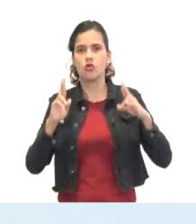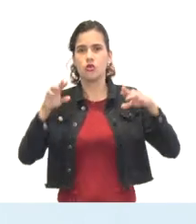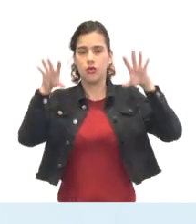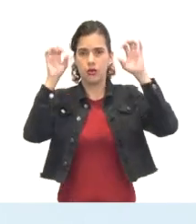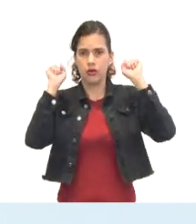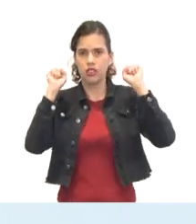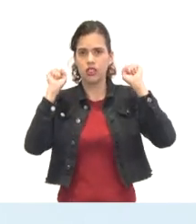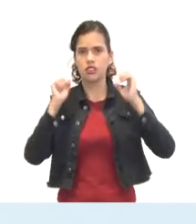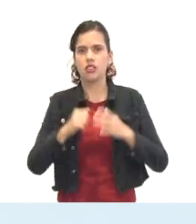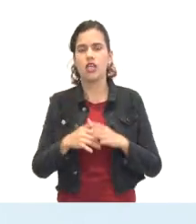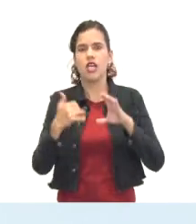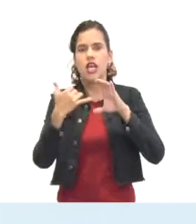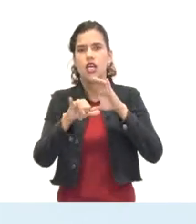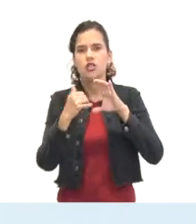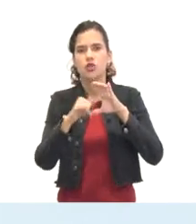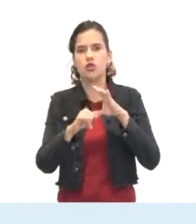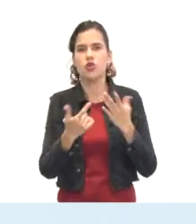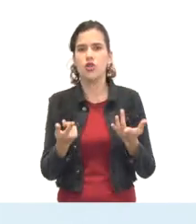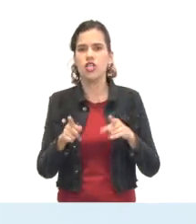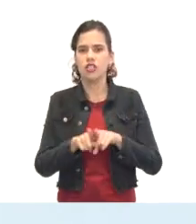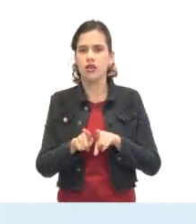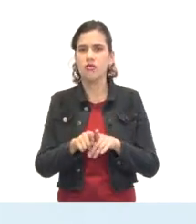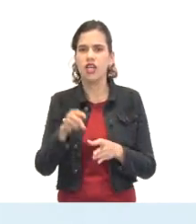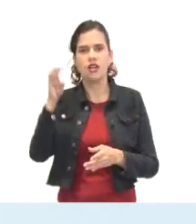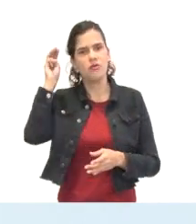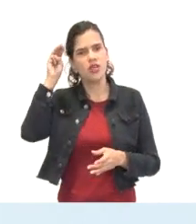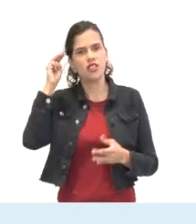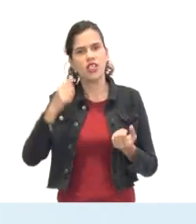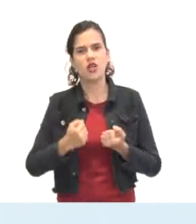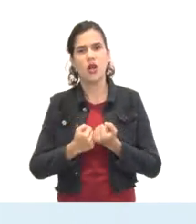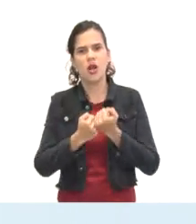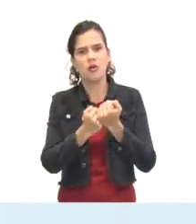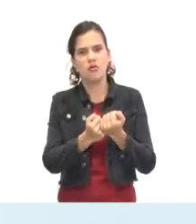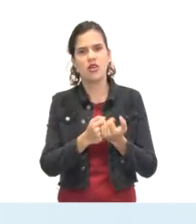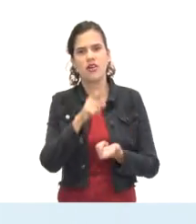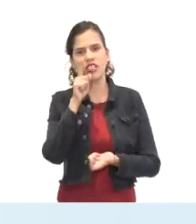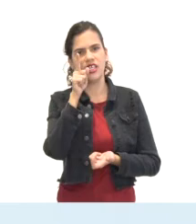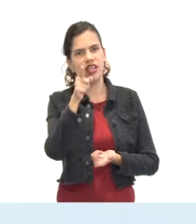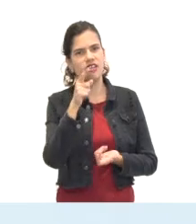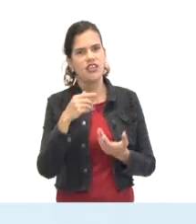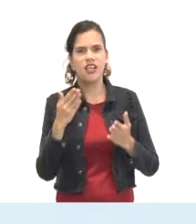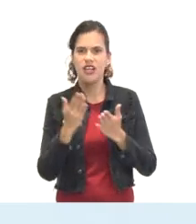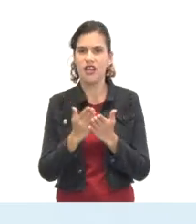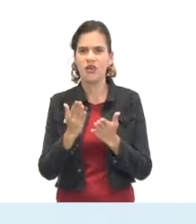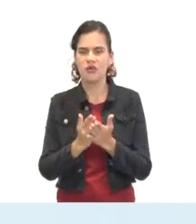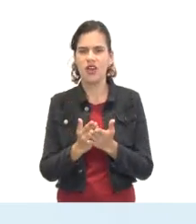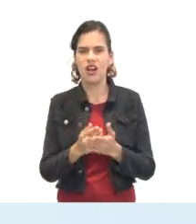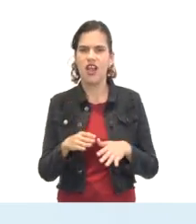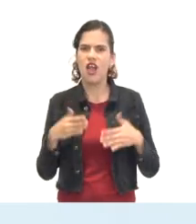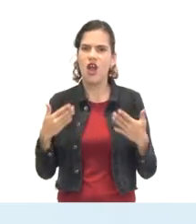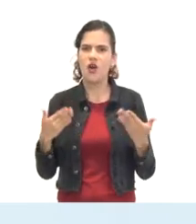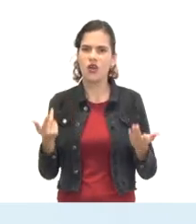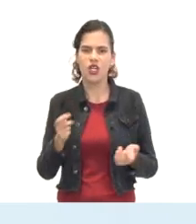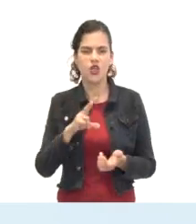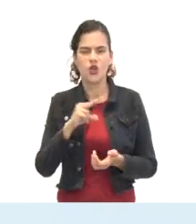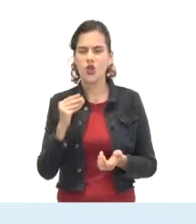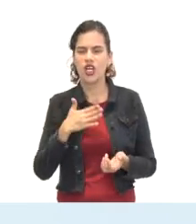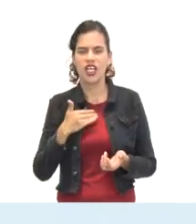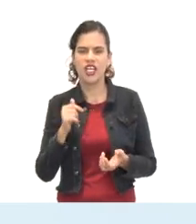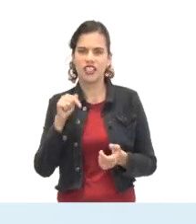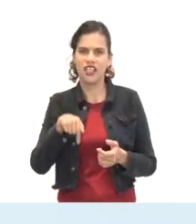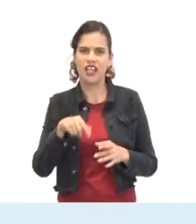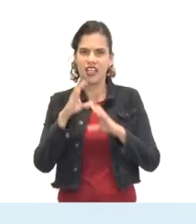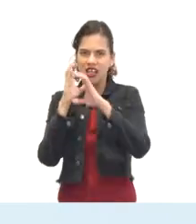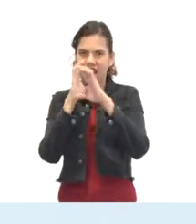al canal de YouTube y por supuesto a los docentes que nos apoyaban desde allá, desde el colegio, aunque no querían estar aquí tras